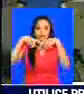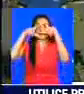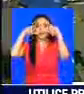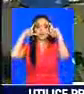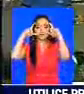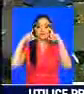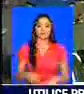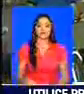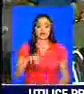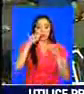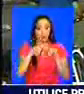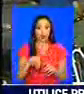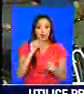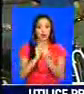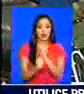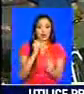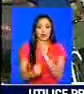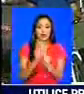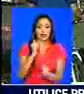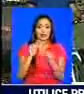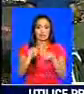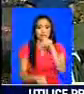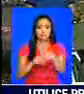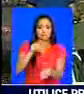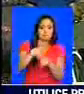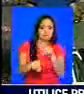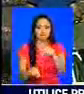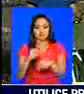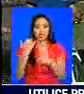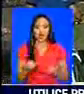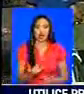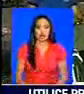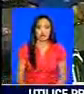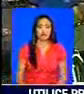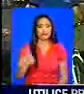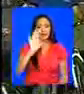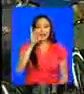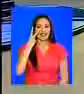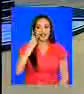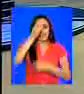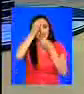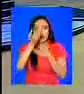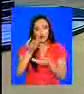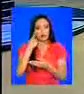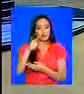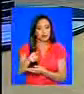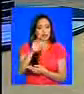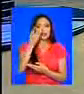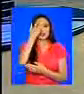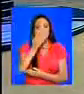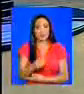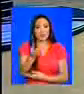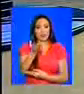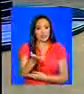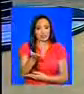me voy a quedar aquí andar en bicicleta con los chicos de la unidad el día de hoy. Esta es la información que tenemos a esta hora de la mañana. Regresamos con ustedes a estudios. Muy buenos